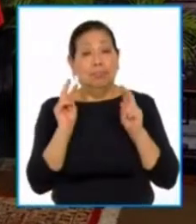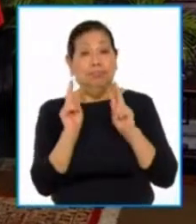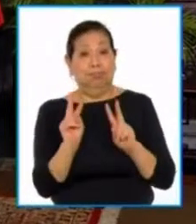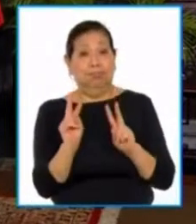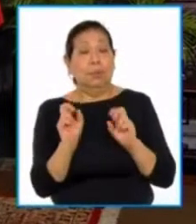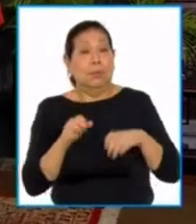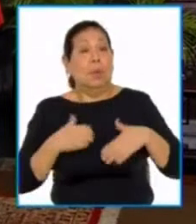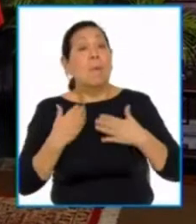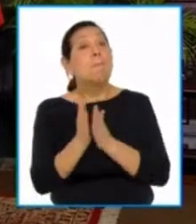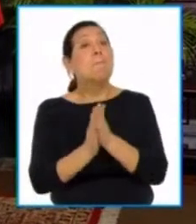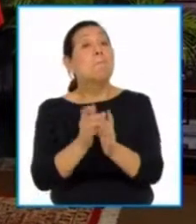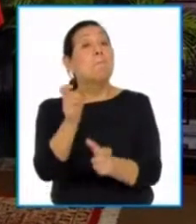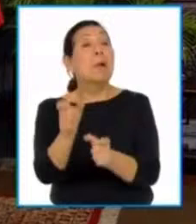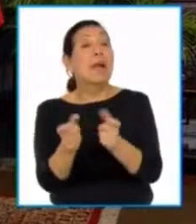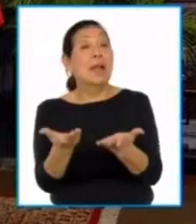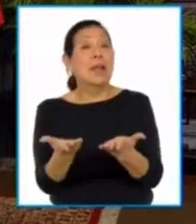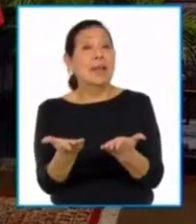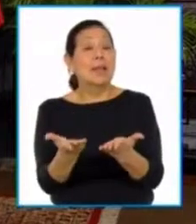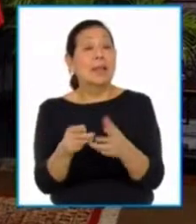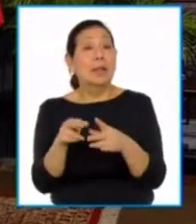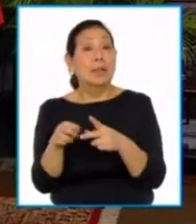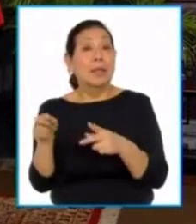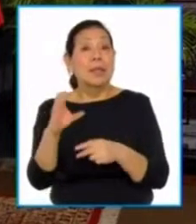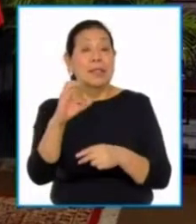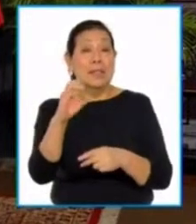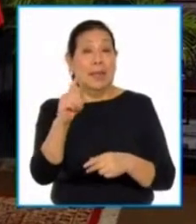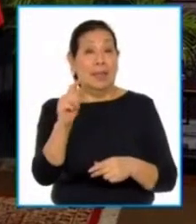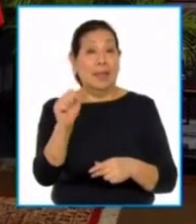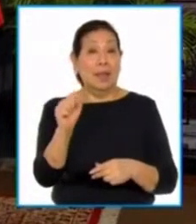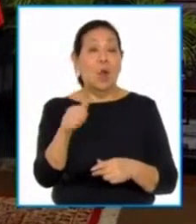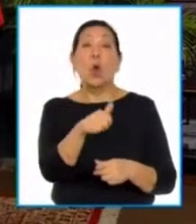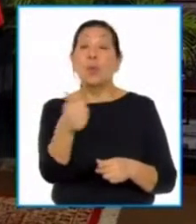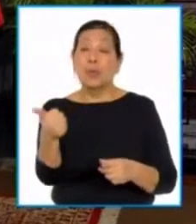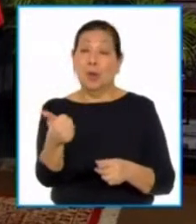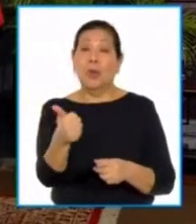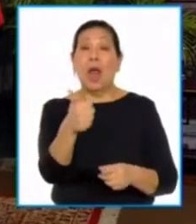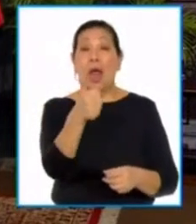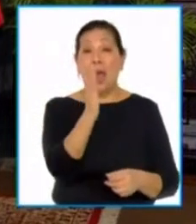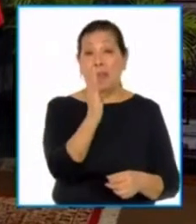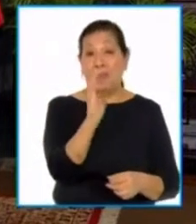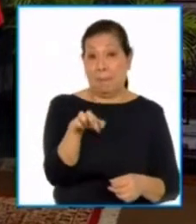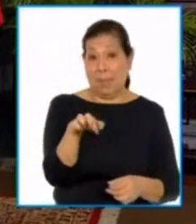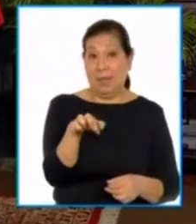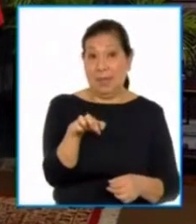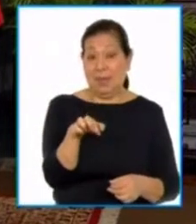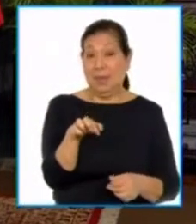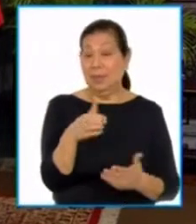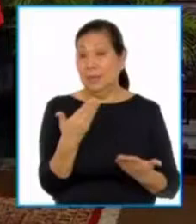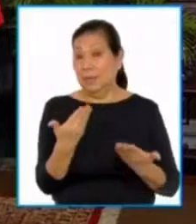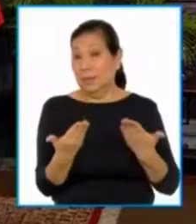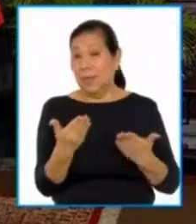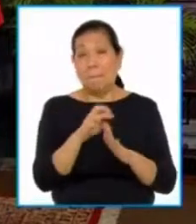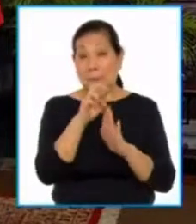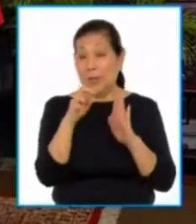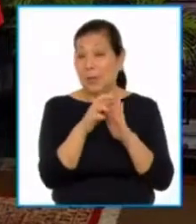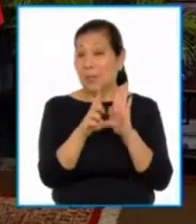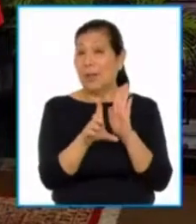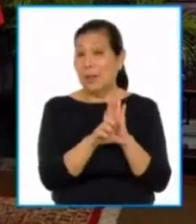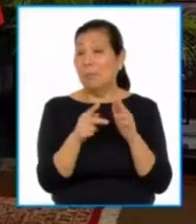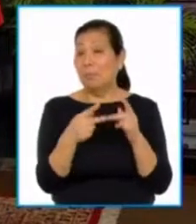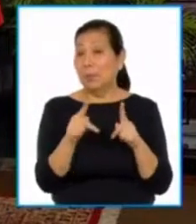expectativa en los posibles beneficiarios en lo que es el retiro de las CTS y las AFPs, ¿qué análisis hicieron sobre el proyecto de